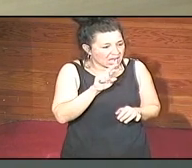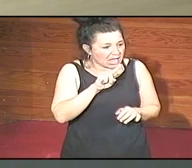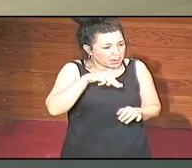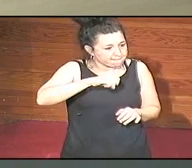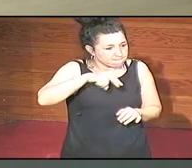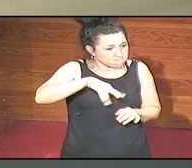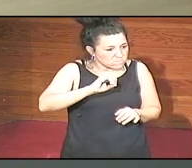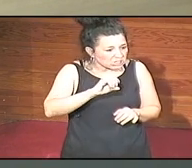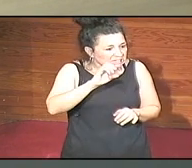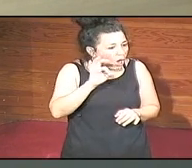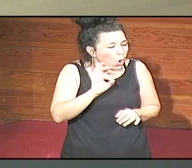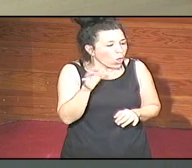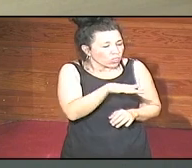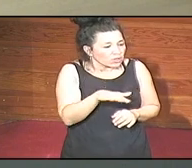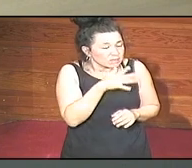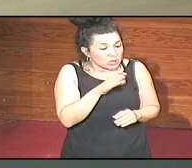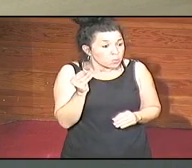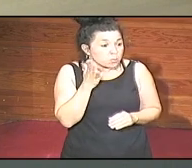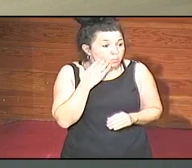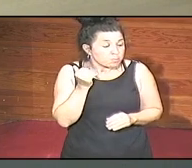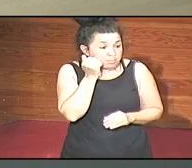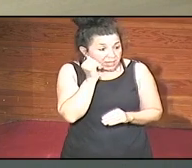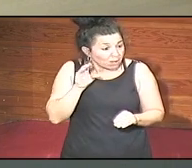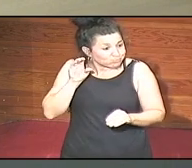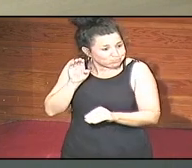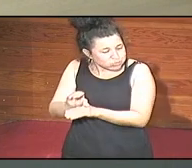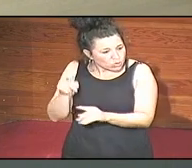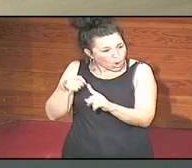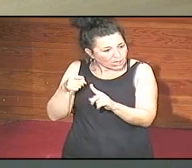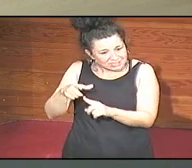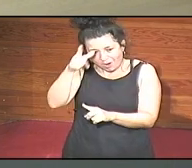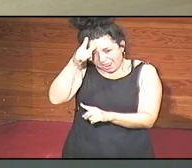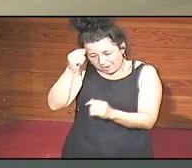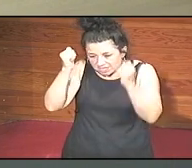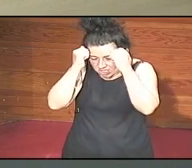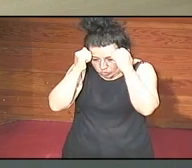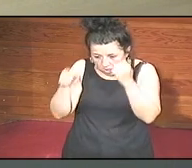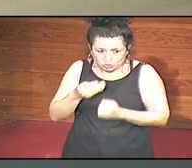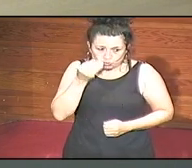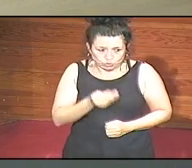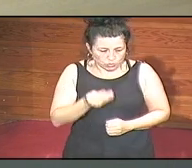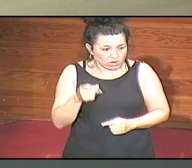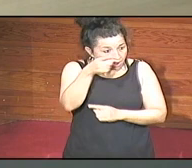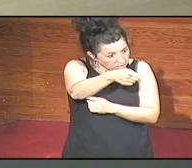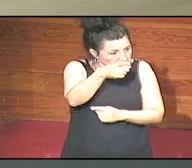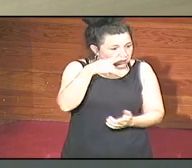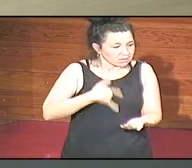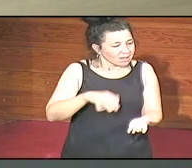beca para estudiar música alemania eso es muy bueno tío y ya está está allí trabajando